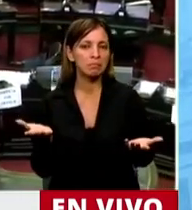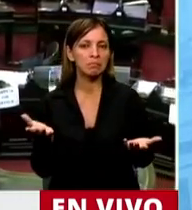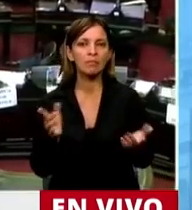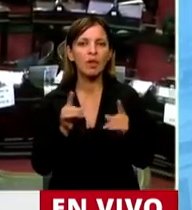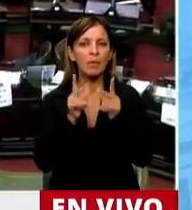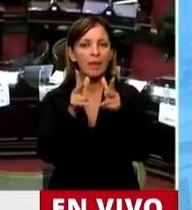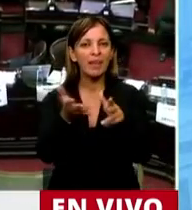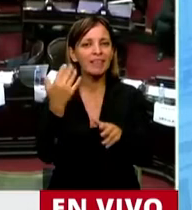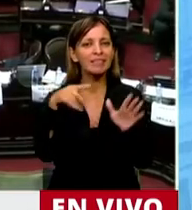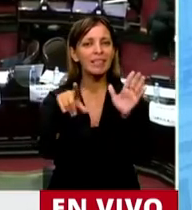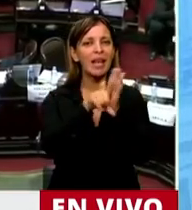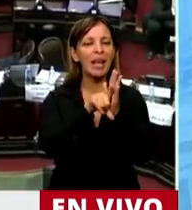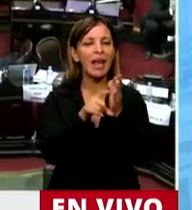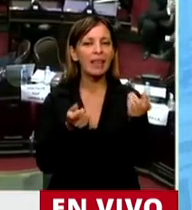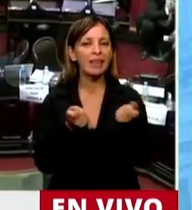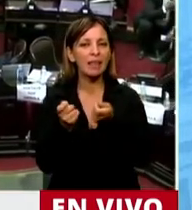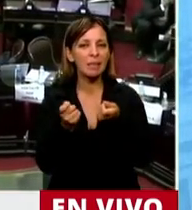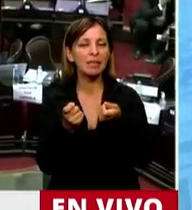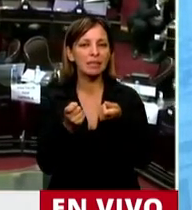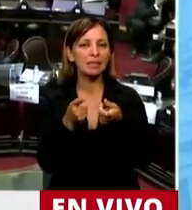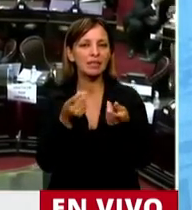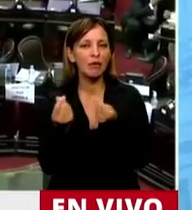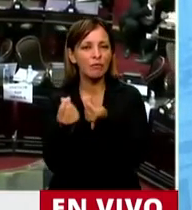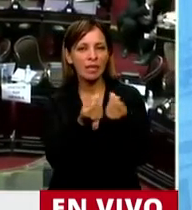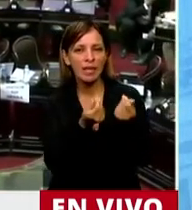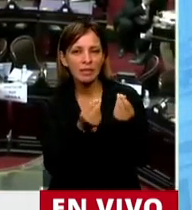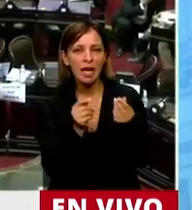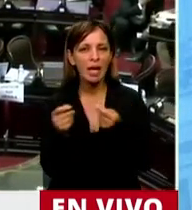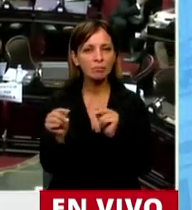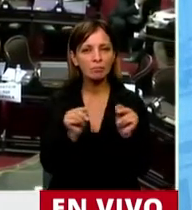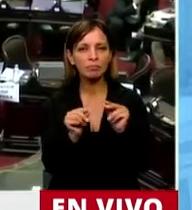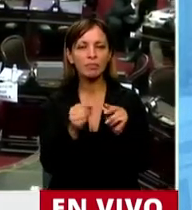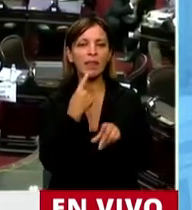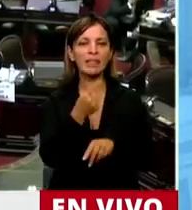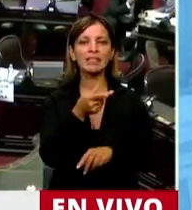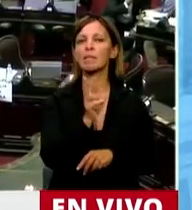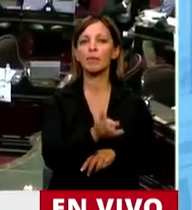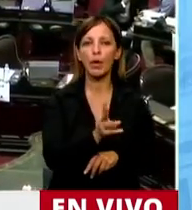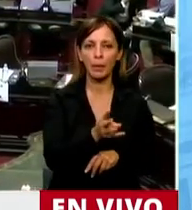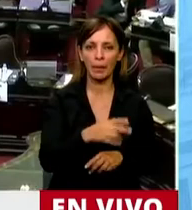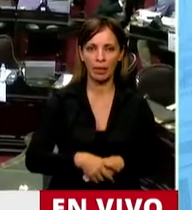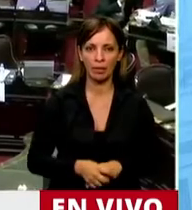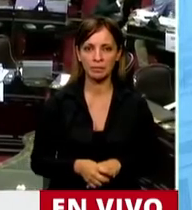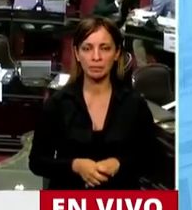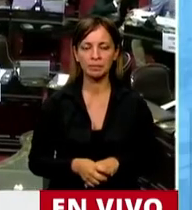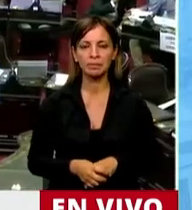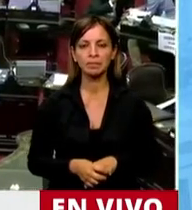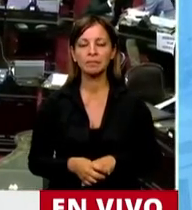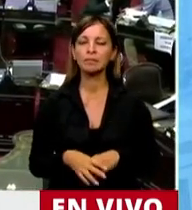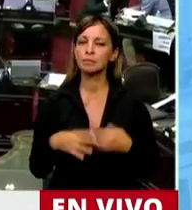ley de administración financiera prohíbe este uso para gastos primarios, corrientes. Por lo